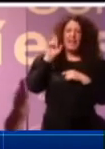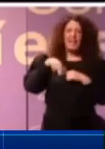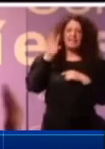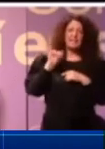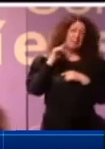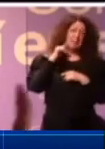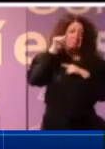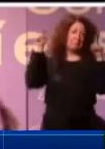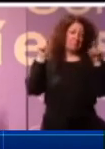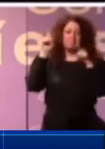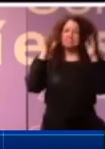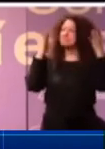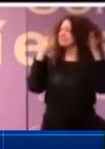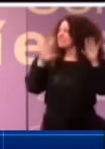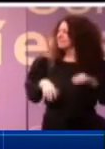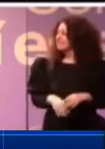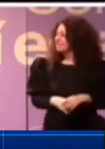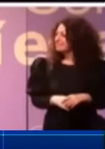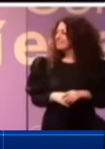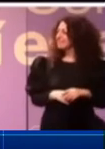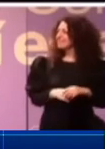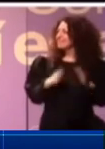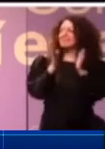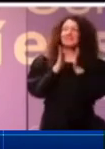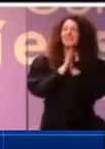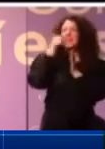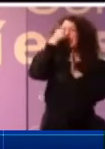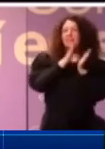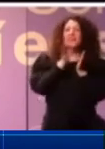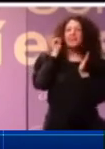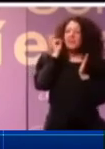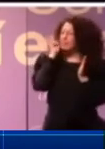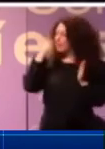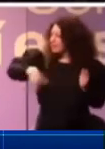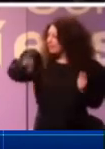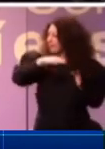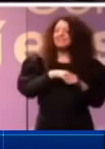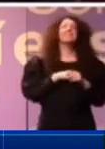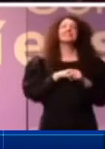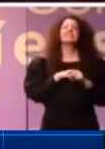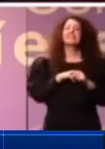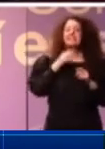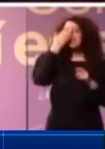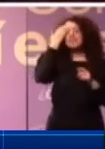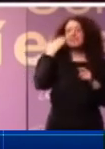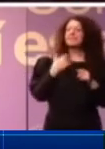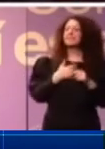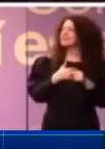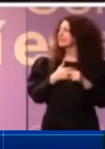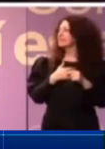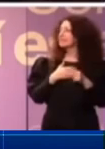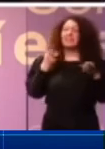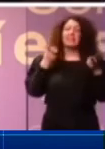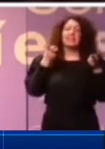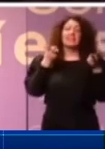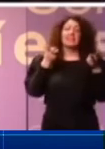marcos públicos de inseguridad sexual, porque realmente ahora mismo, no sé, habrá que ir un poco